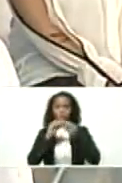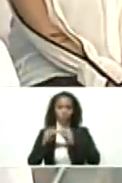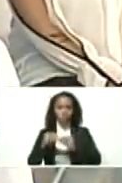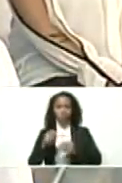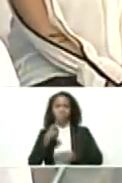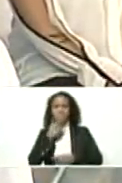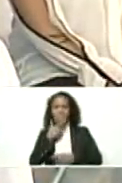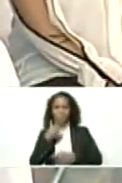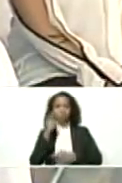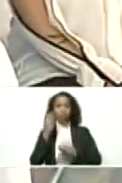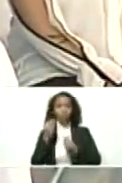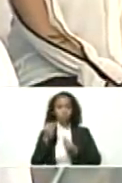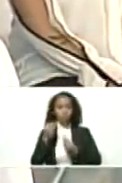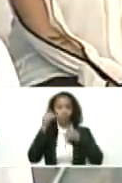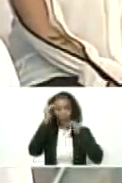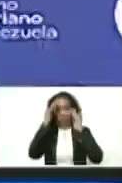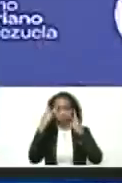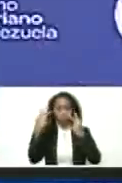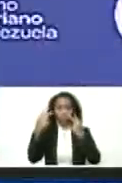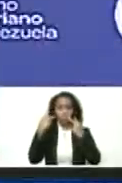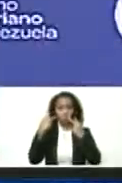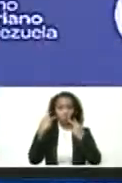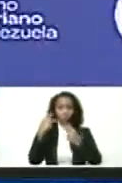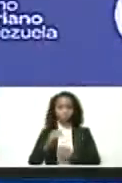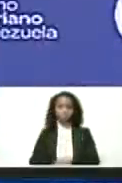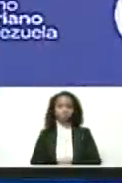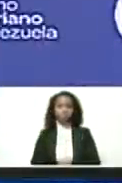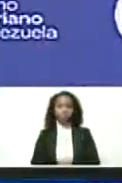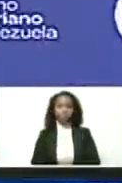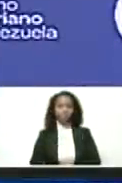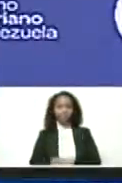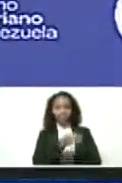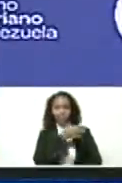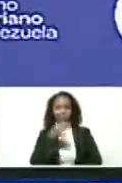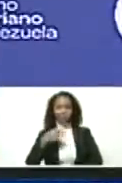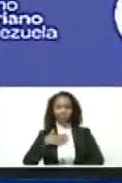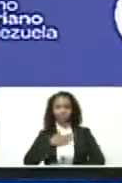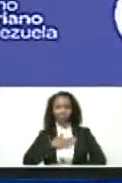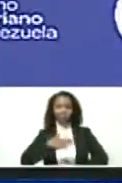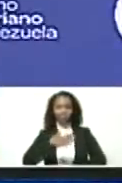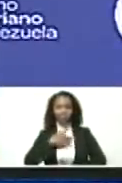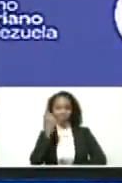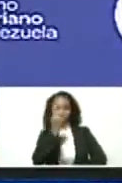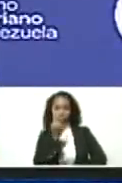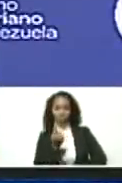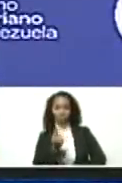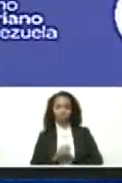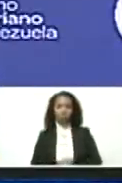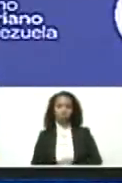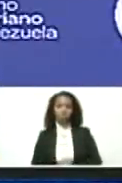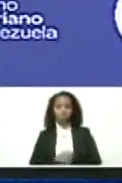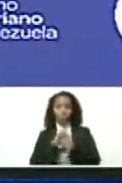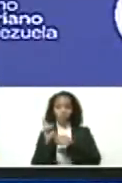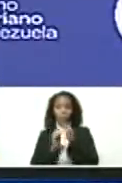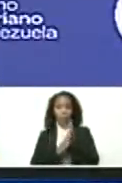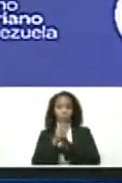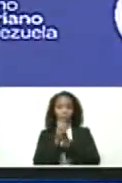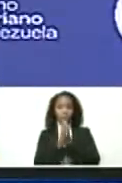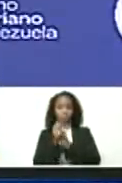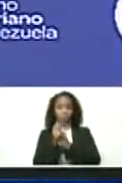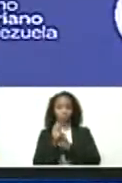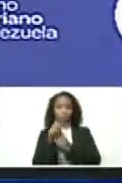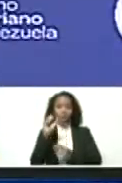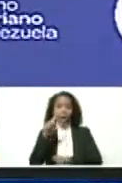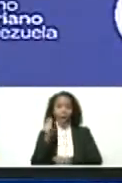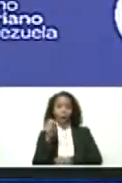Dios, mucha receptividad. Excelente. Agradables diseños, ¿ves? De este emprendimiento de